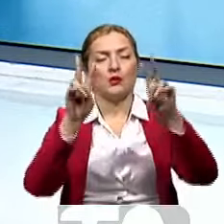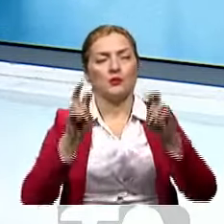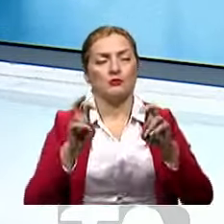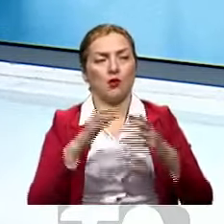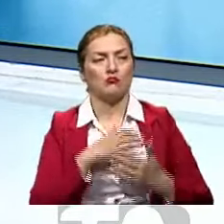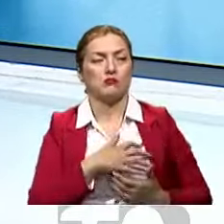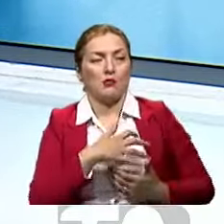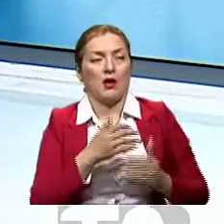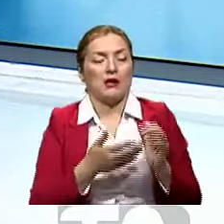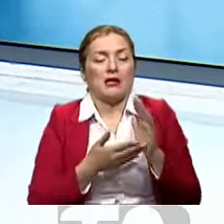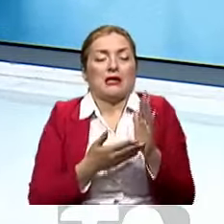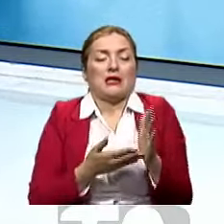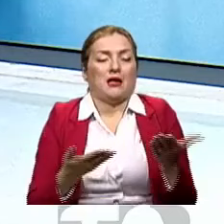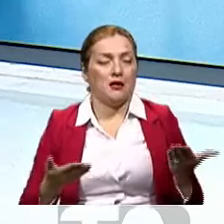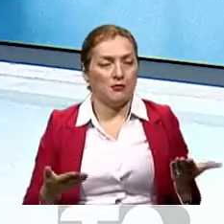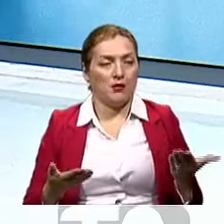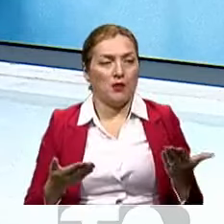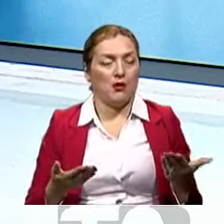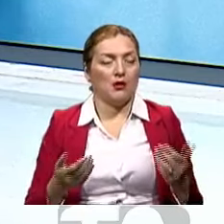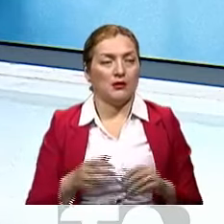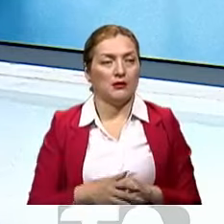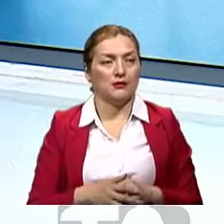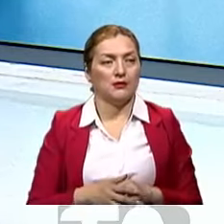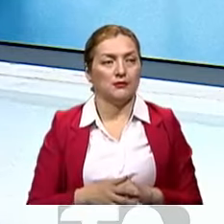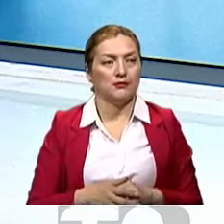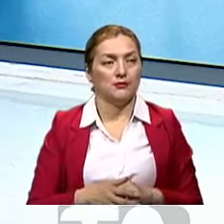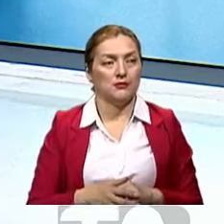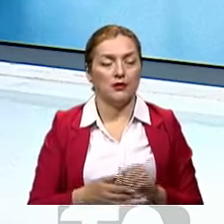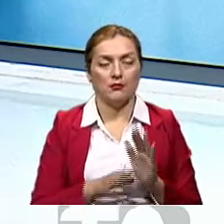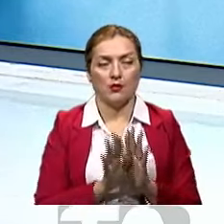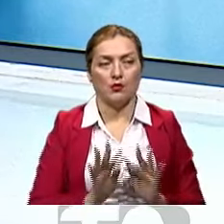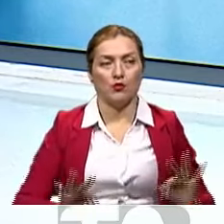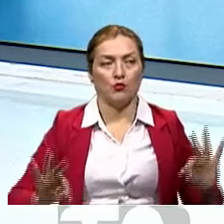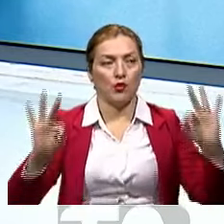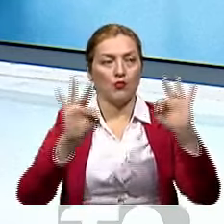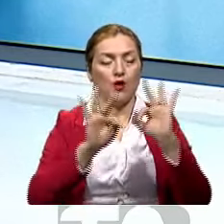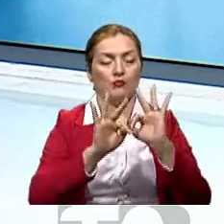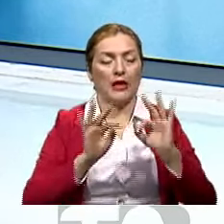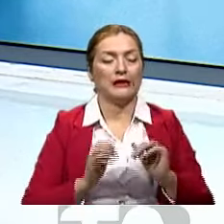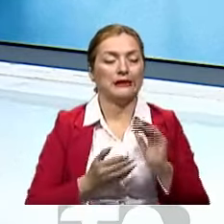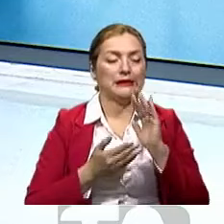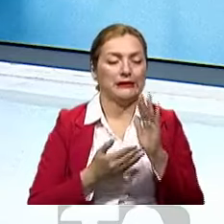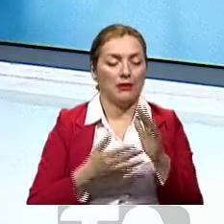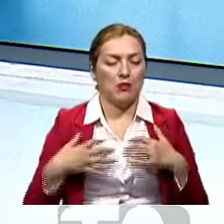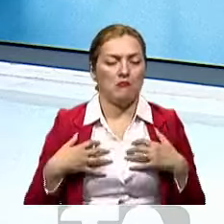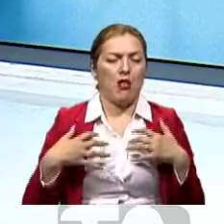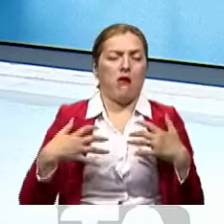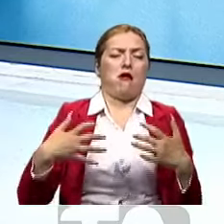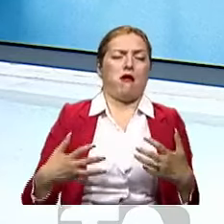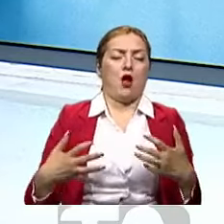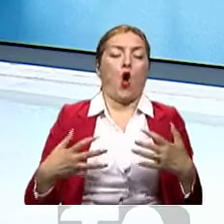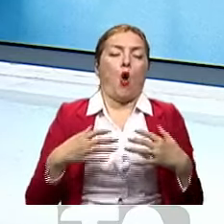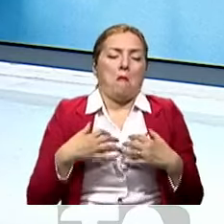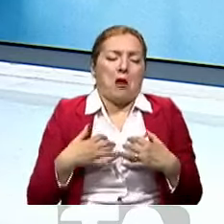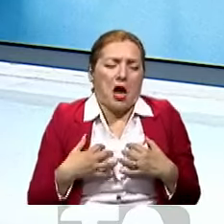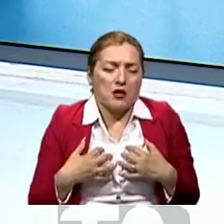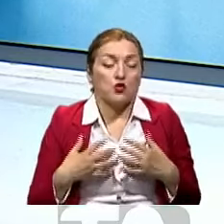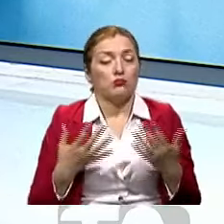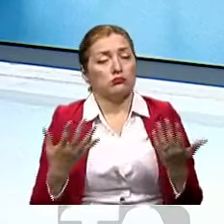por ejemplo, y si esto influye en la lactancia. Bueno, sobre esto es muy importante aclarar que tener pechos grandes o pequeños no